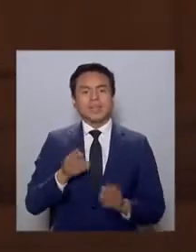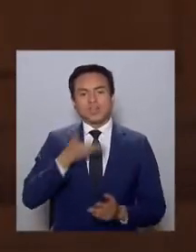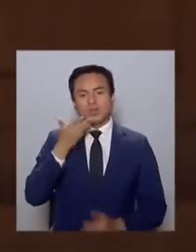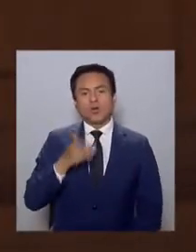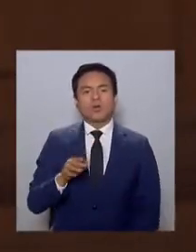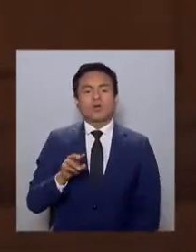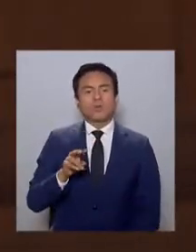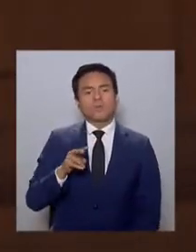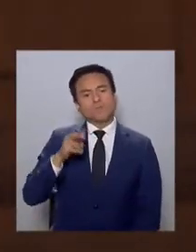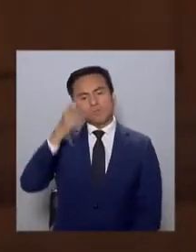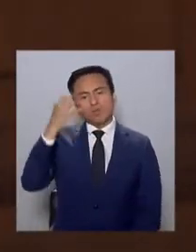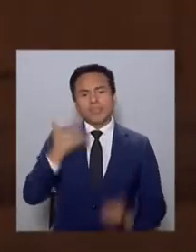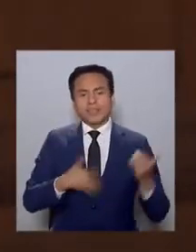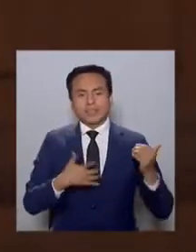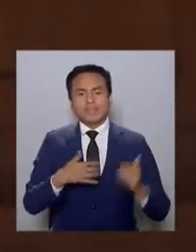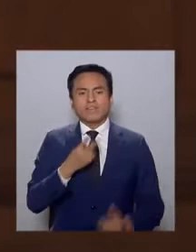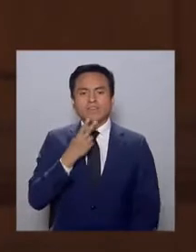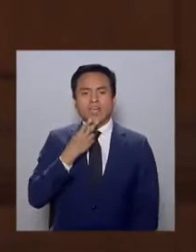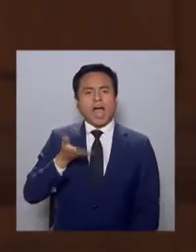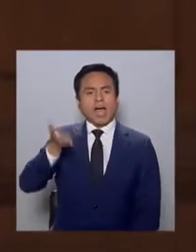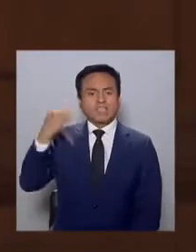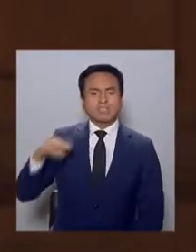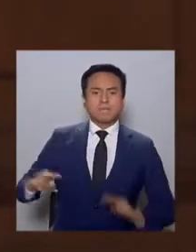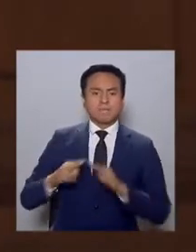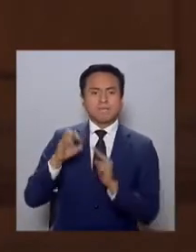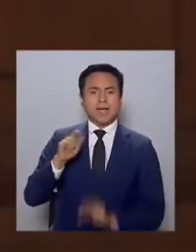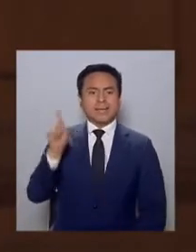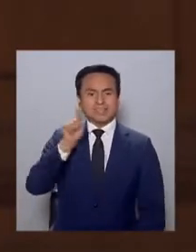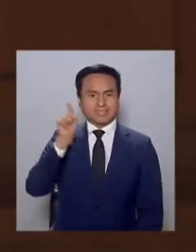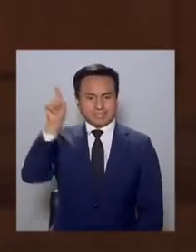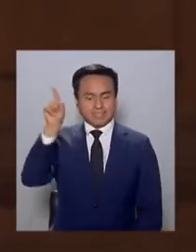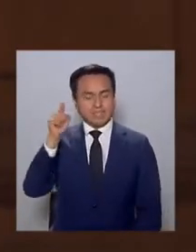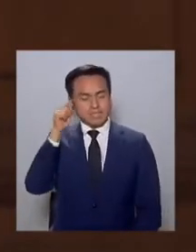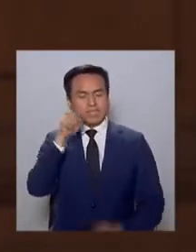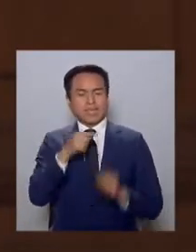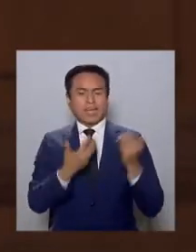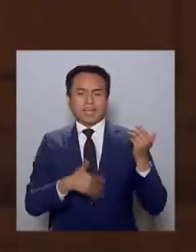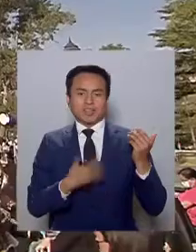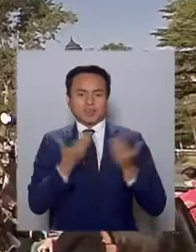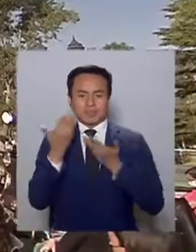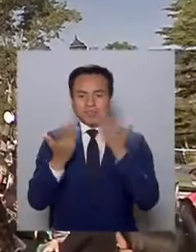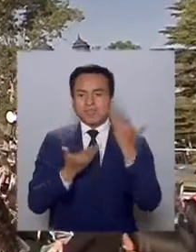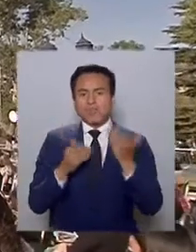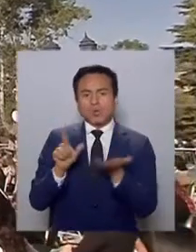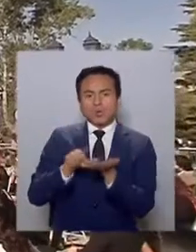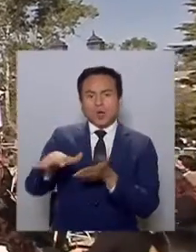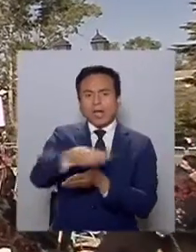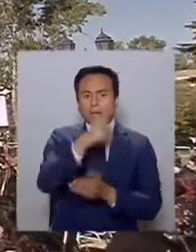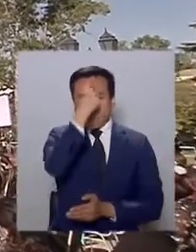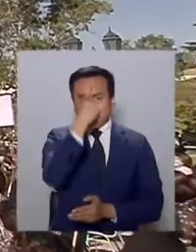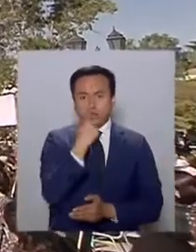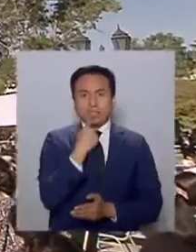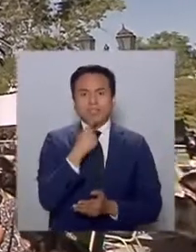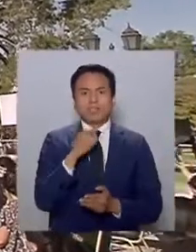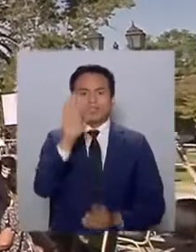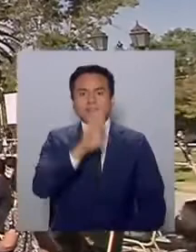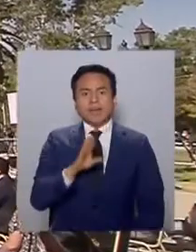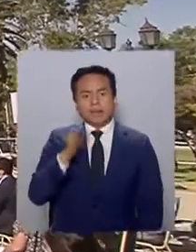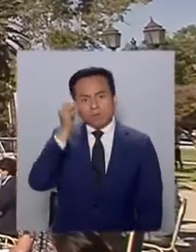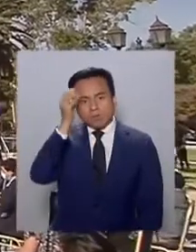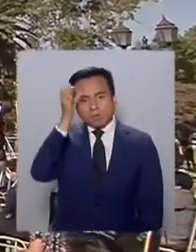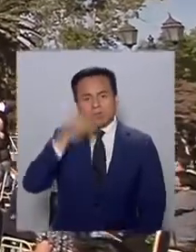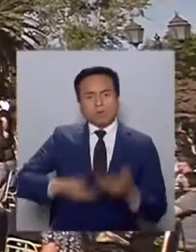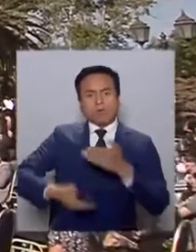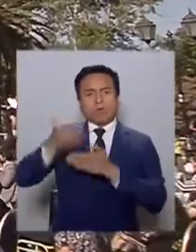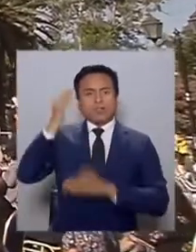Violeta cuando vivía en París. Sobre ella y sus alrededores se edificaron museos que preservan el conocimiento